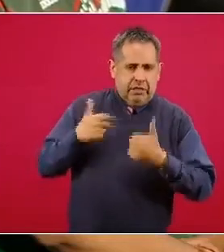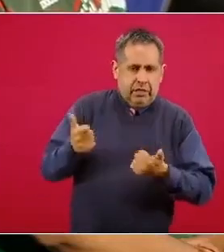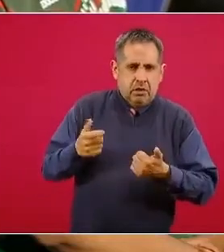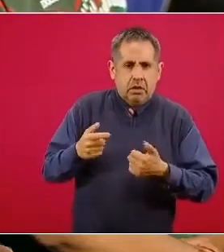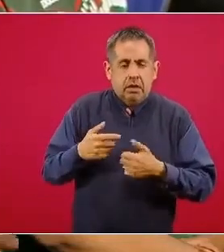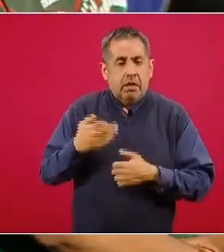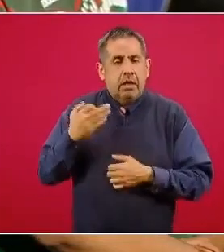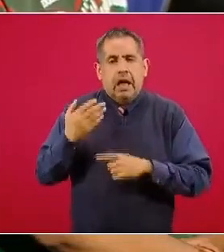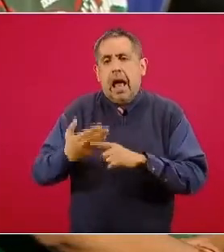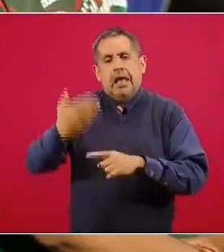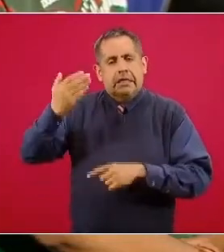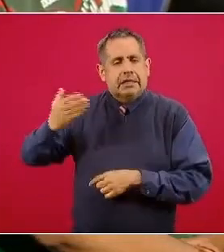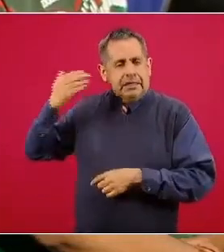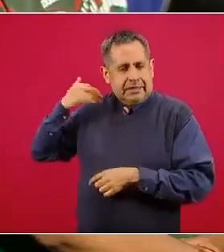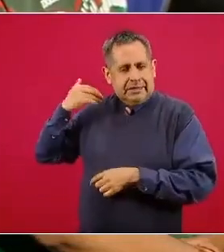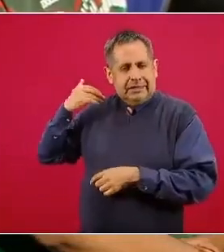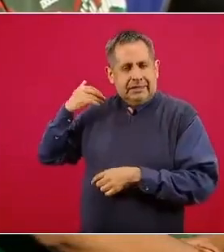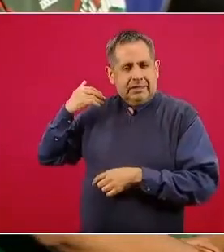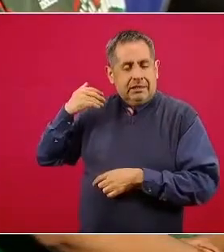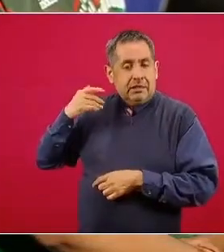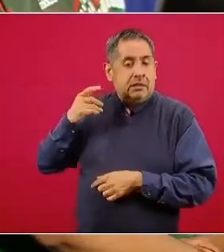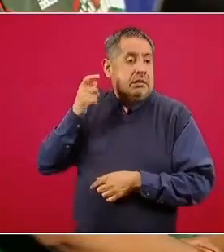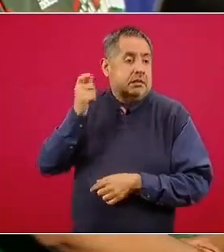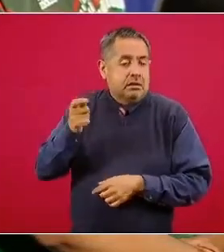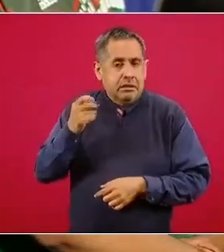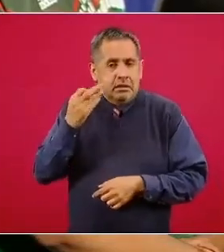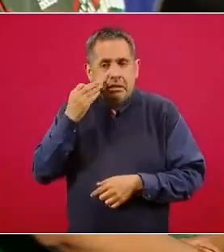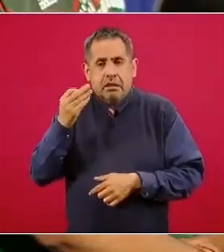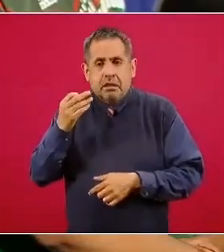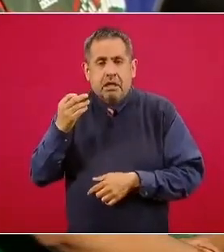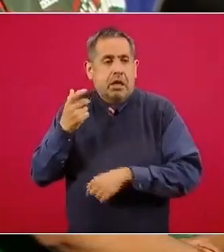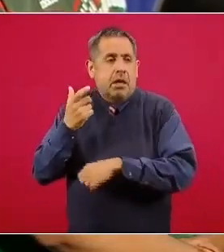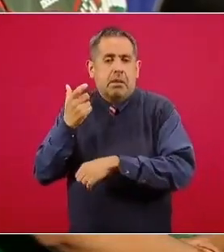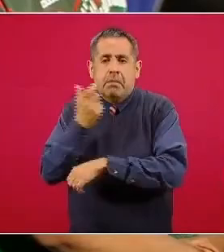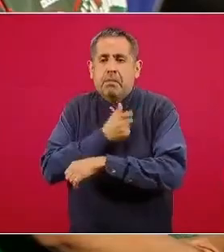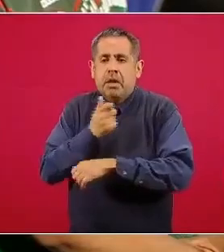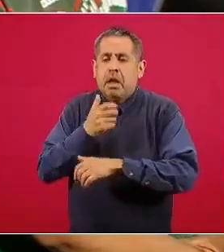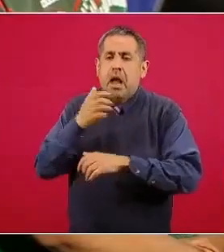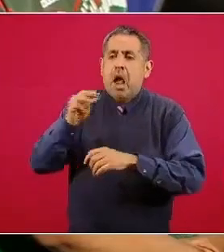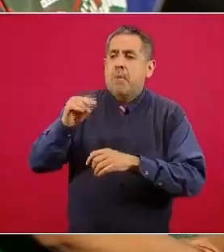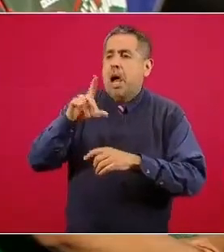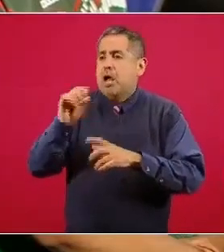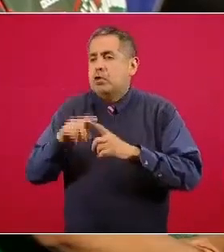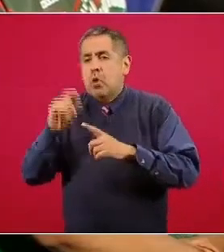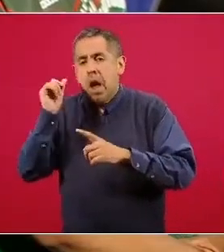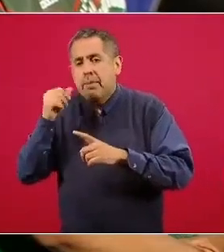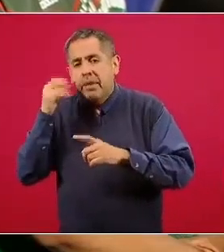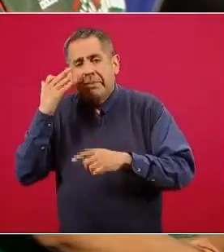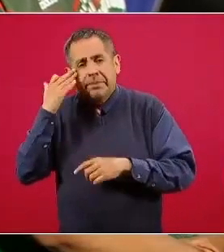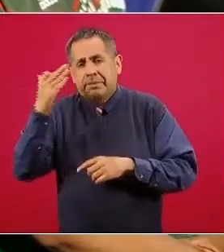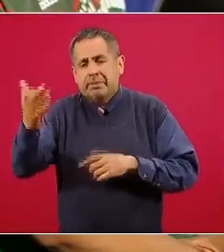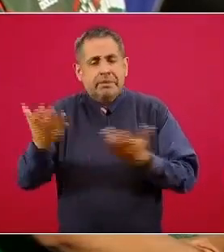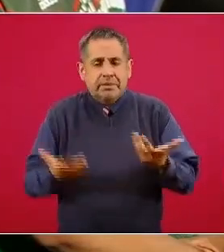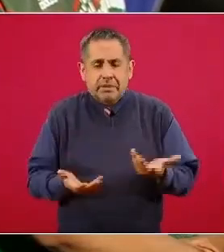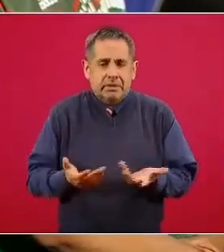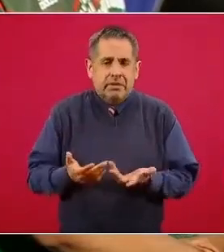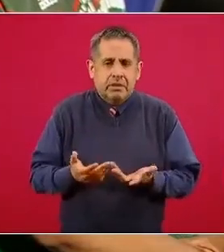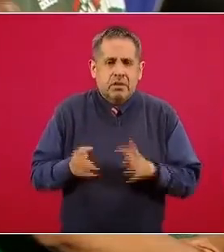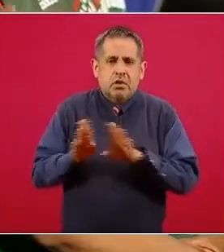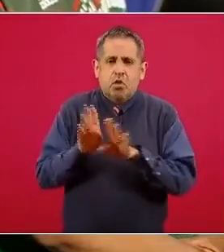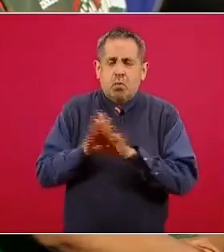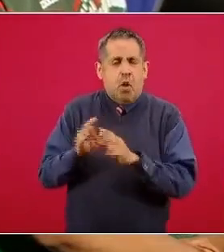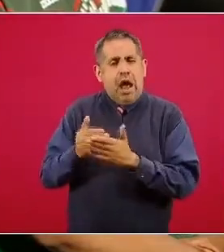que temporadas pasadas se terminan de vacunar marzo, abril, y